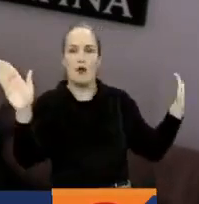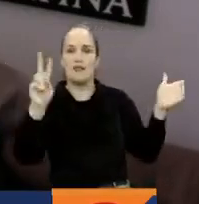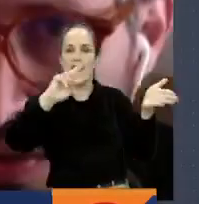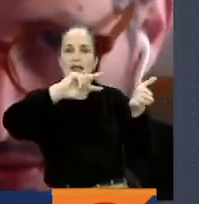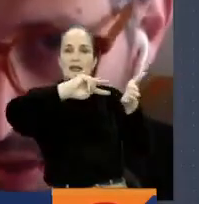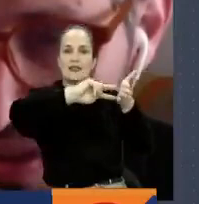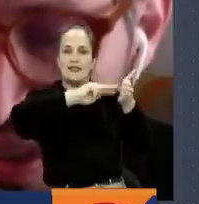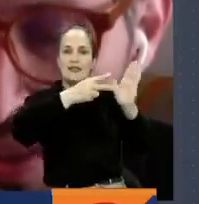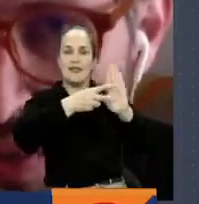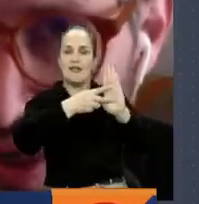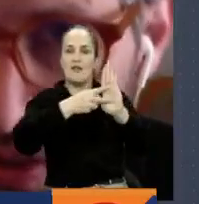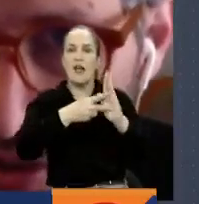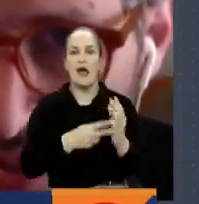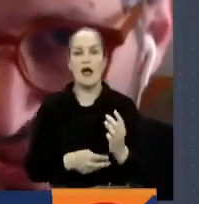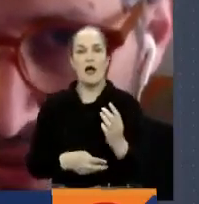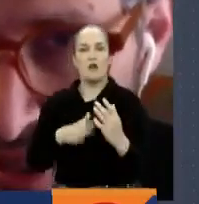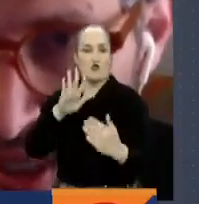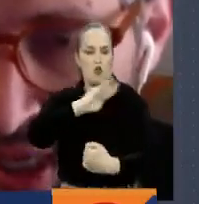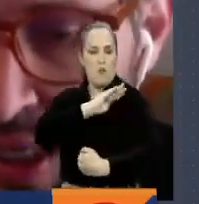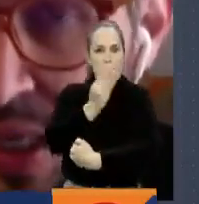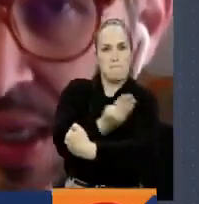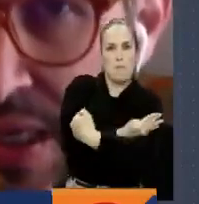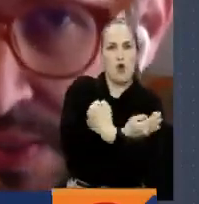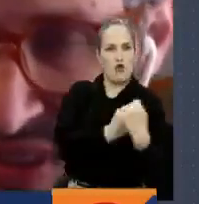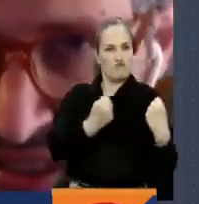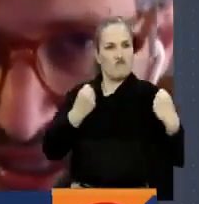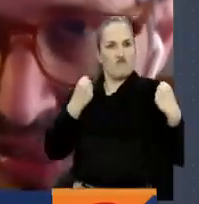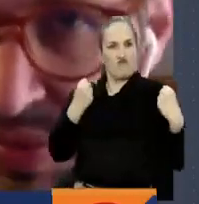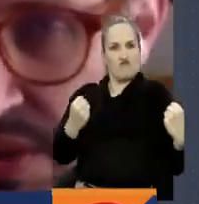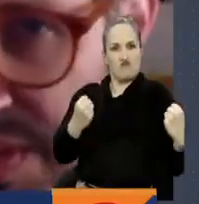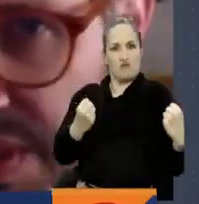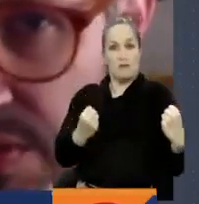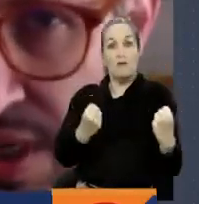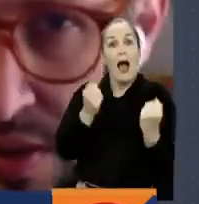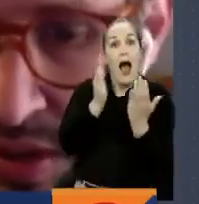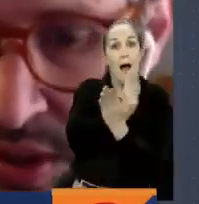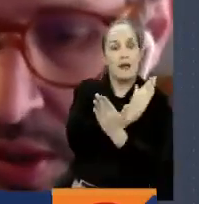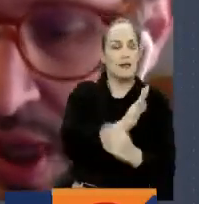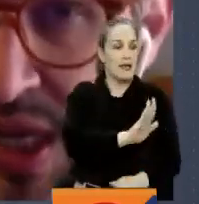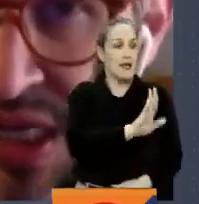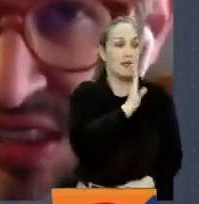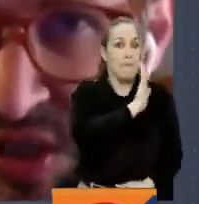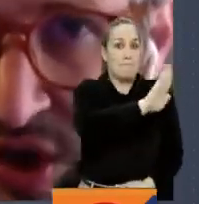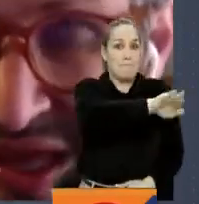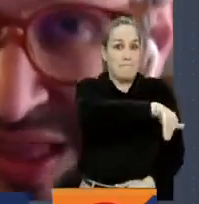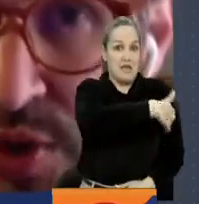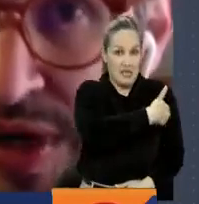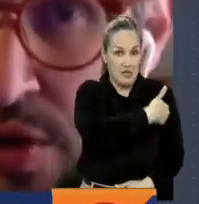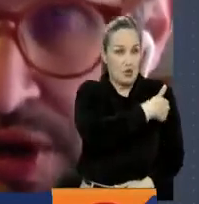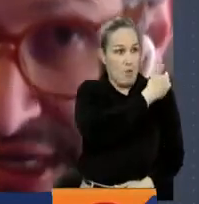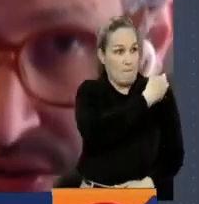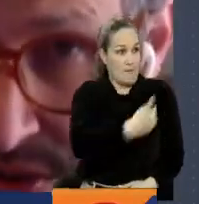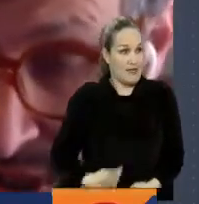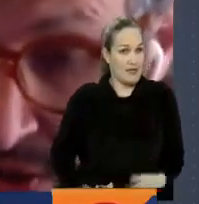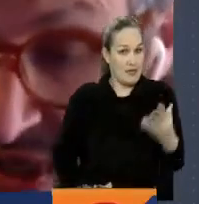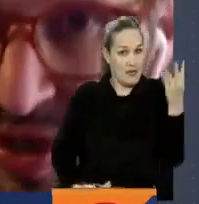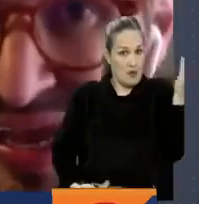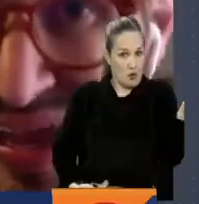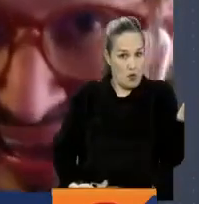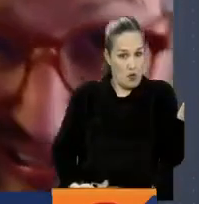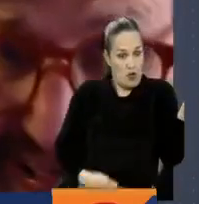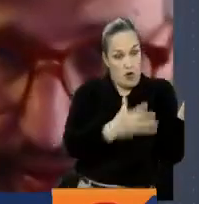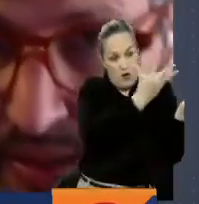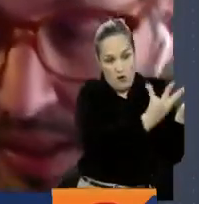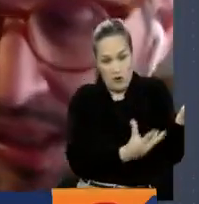poder esté dividido es decir que el poder no solamente lo tenga el presidente Primer Ministro El Ejecutivo sino que dentro del Congreso el